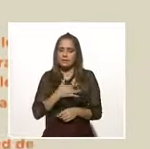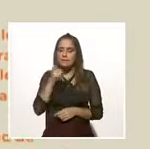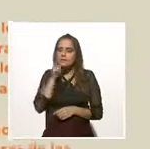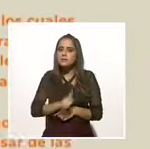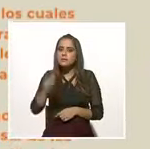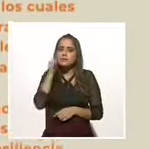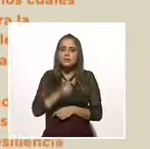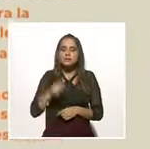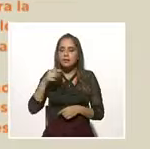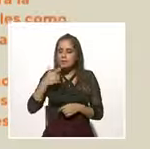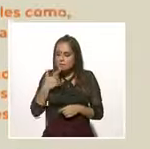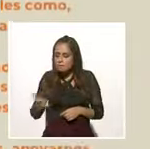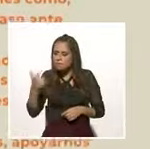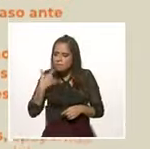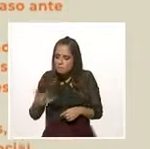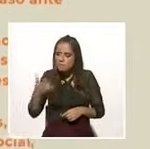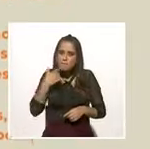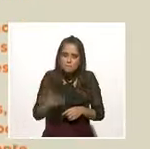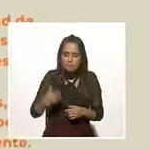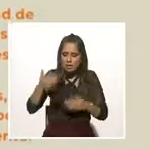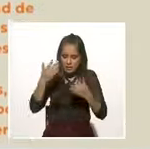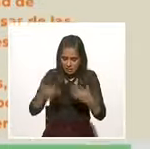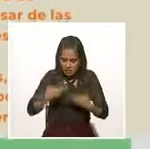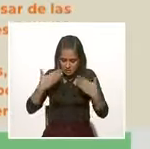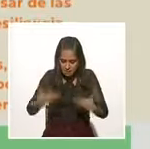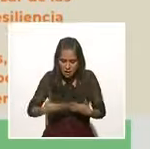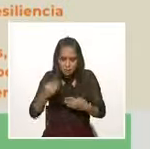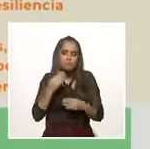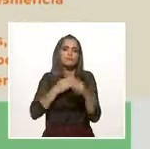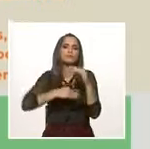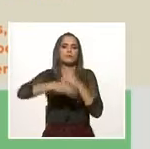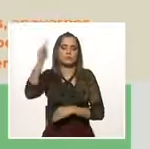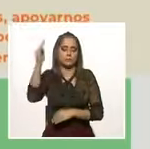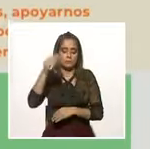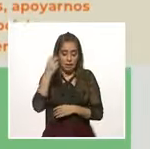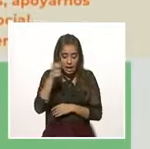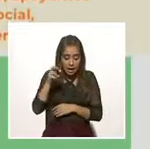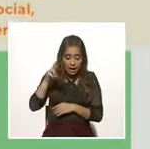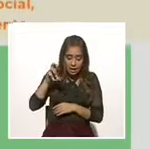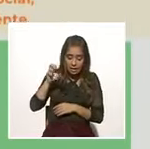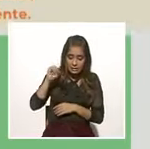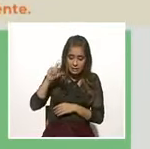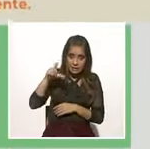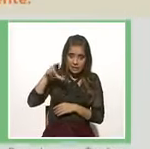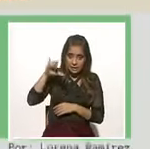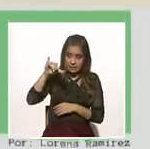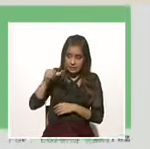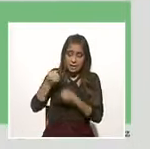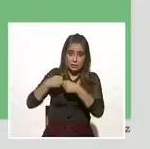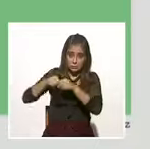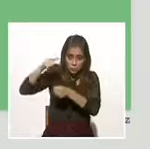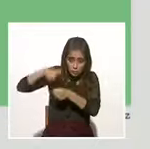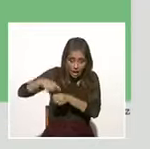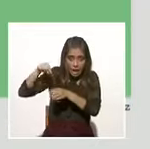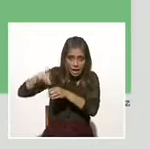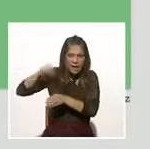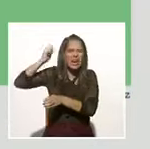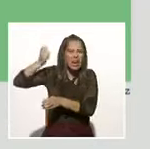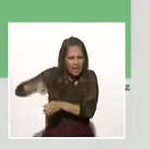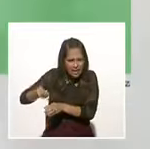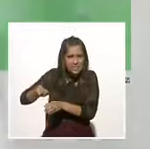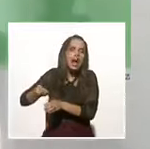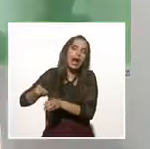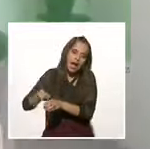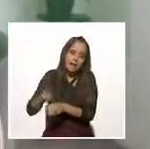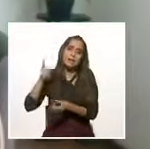alcanza a partir del trabajo interno. Entonces, si estamos hablando de una resiliencia social, primero tendríamos que empezar por el